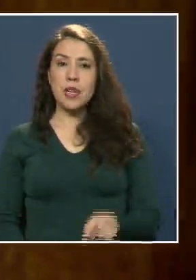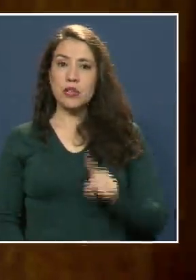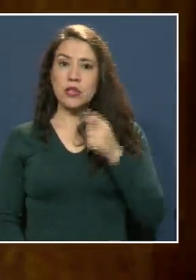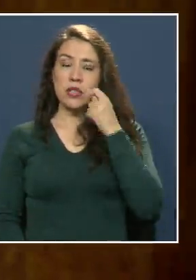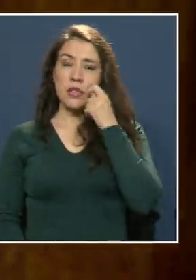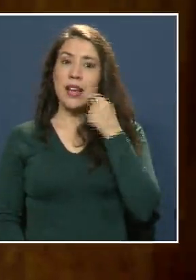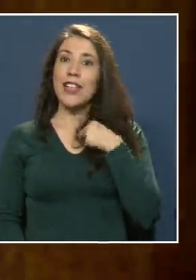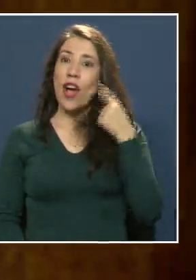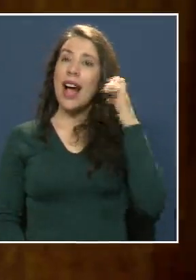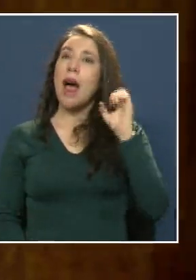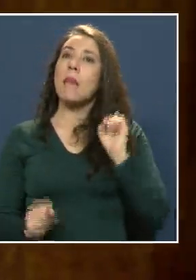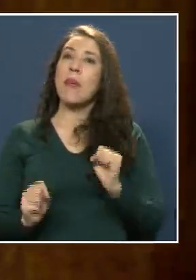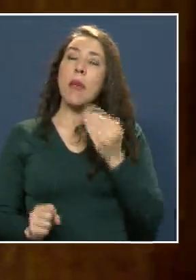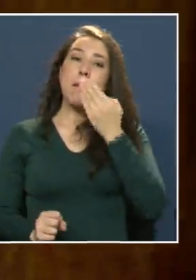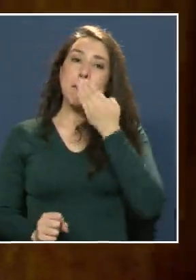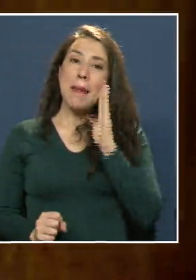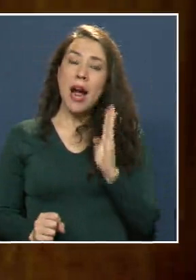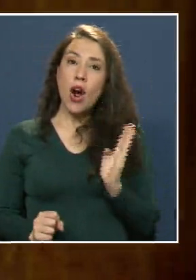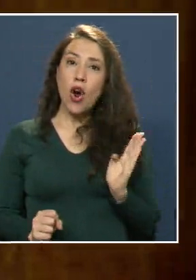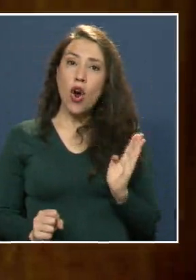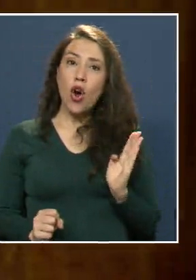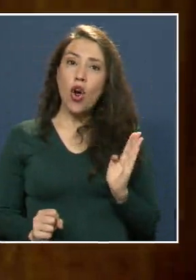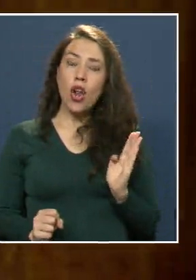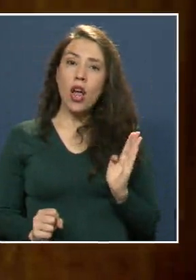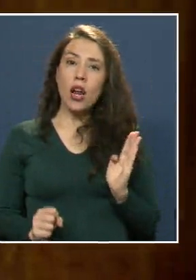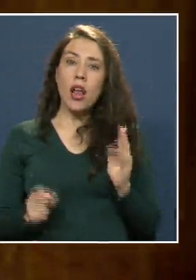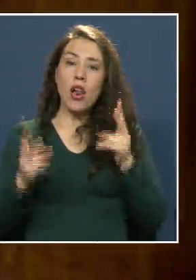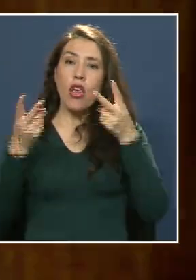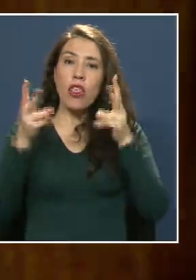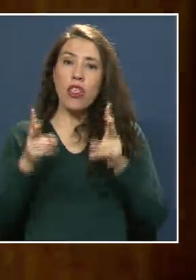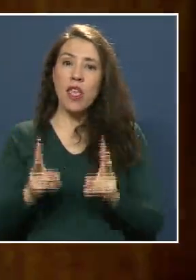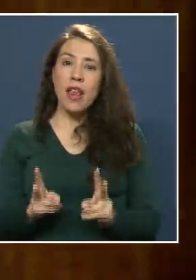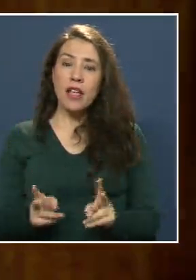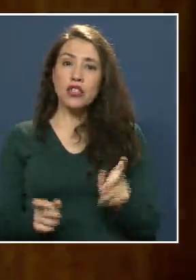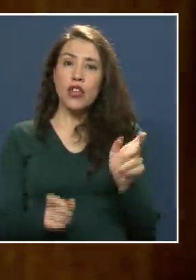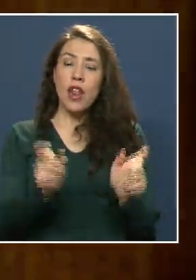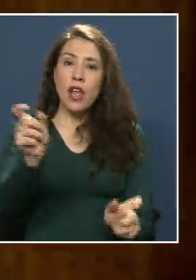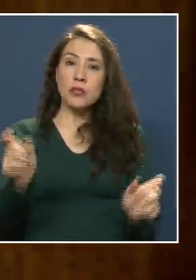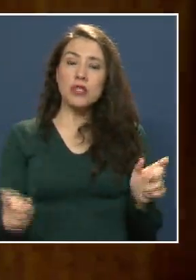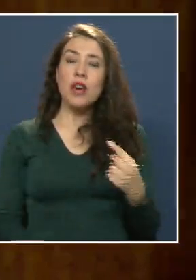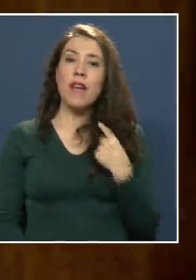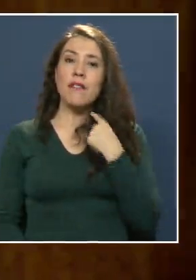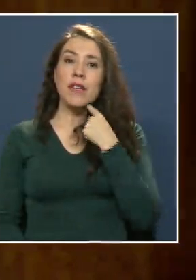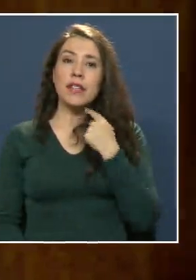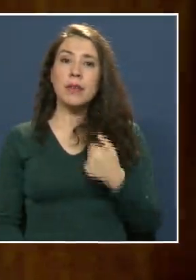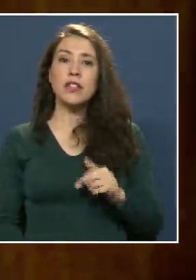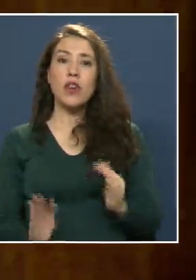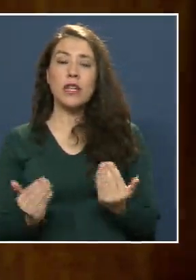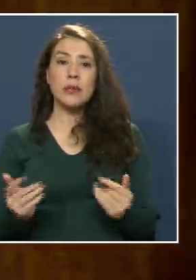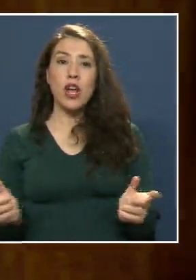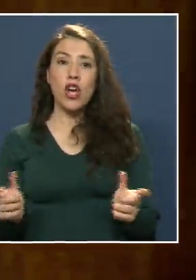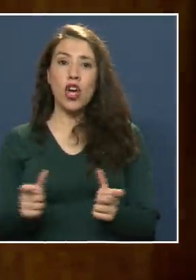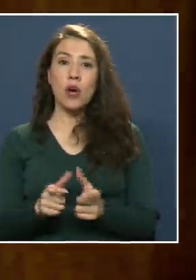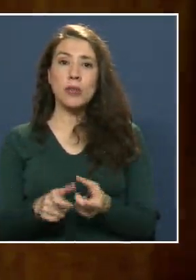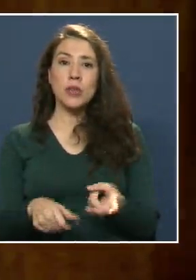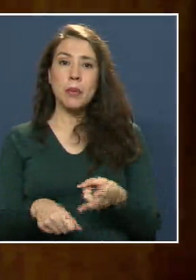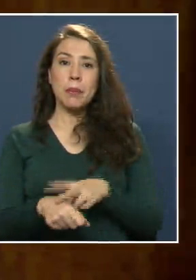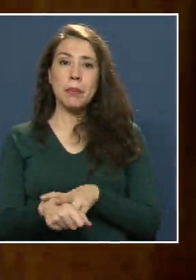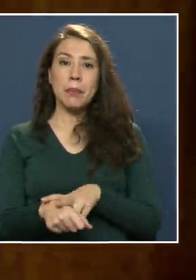crea que aún podamos mejorar los derechos de quienes fueron víctimas. Y espero que en la comisión